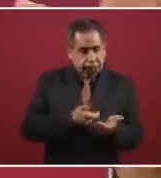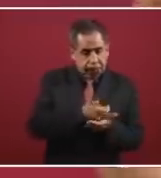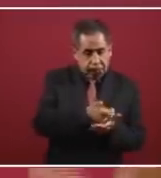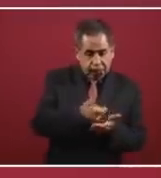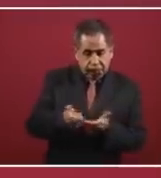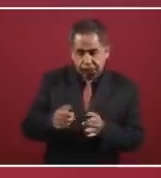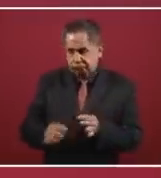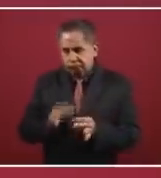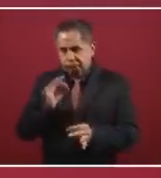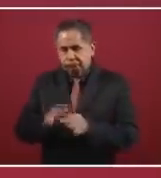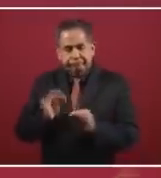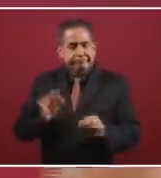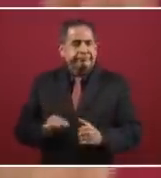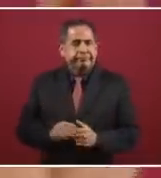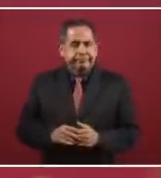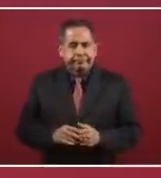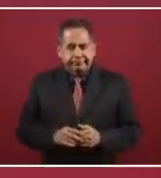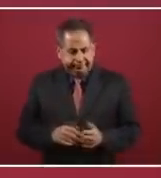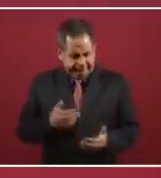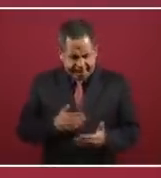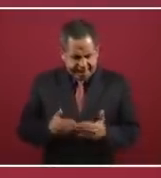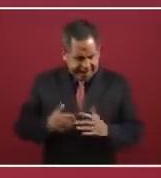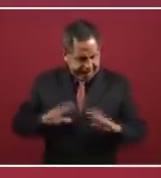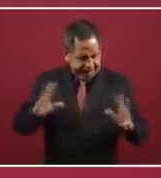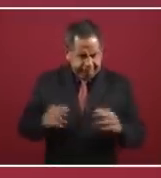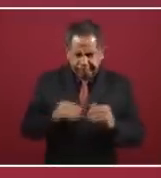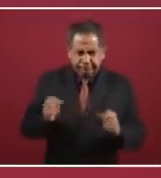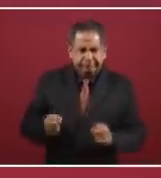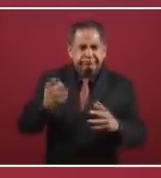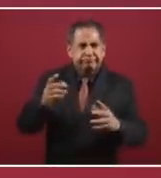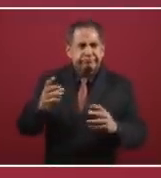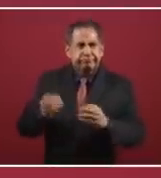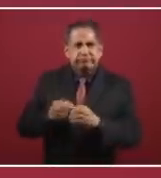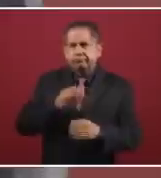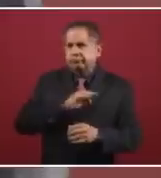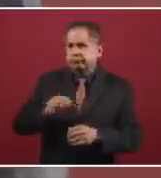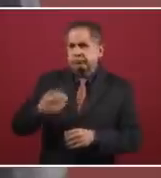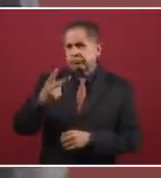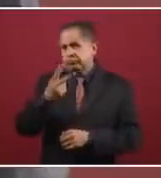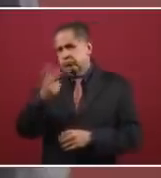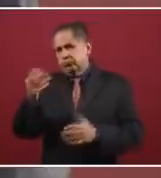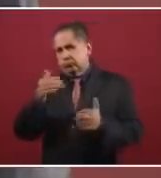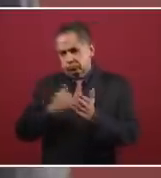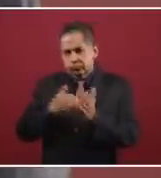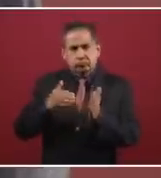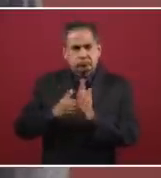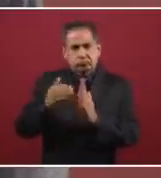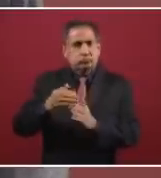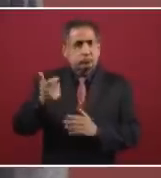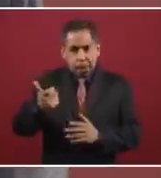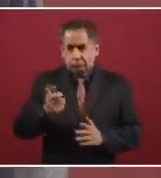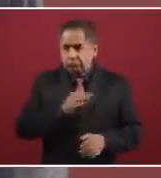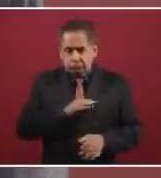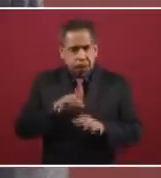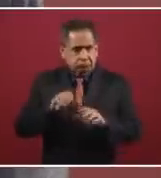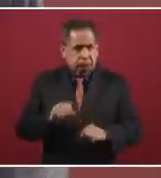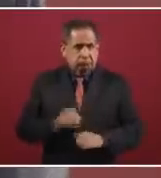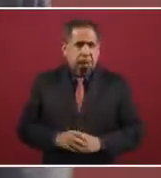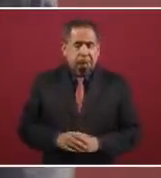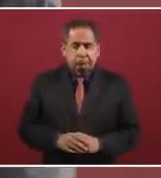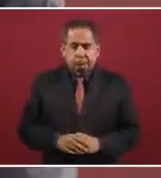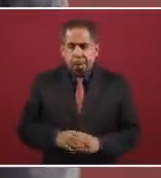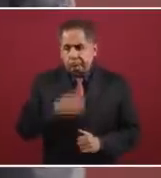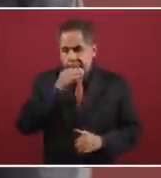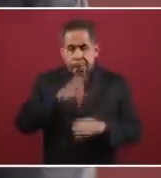significan hasta ahora cerca de 200 mil millones de pesos. Nada